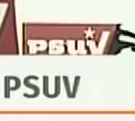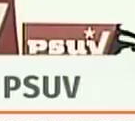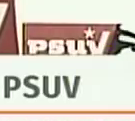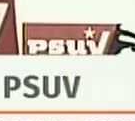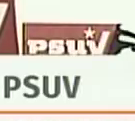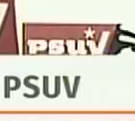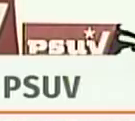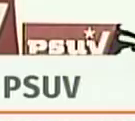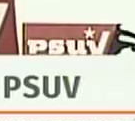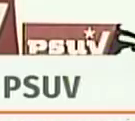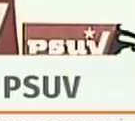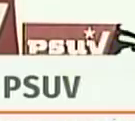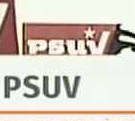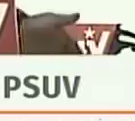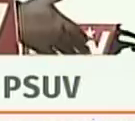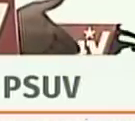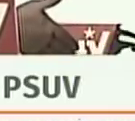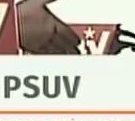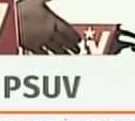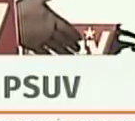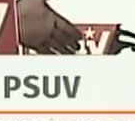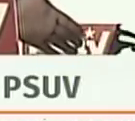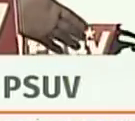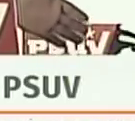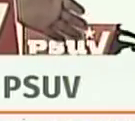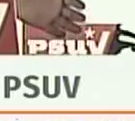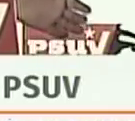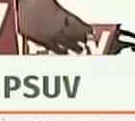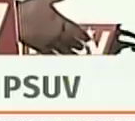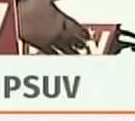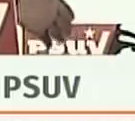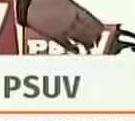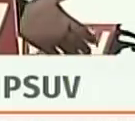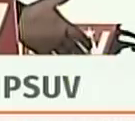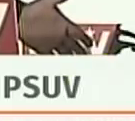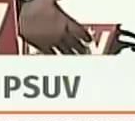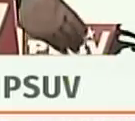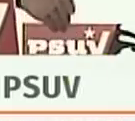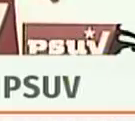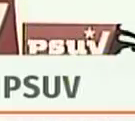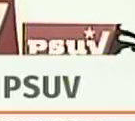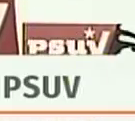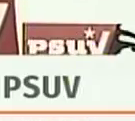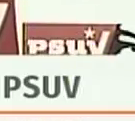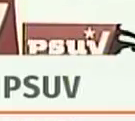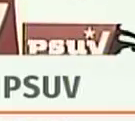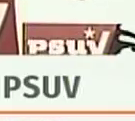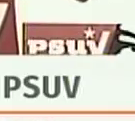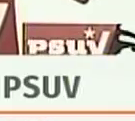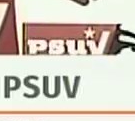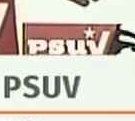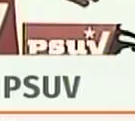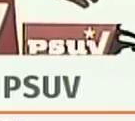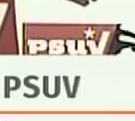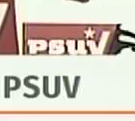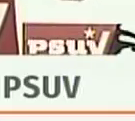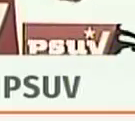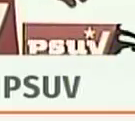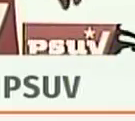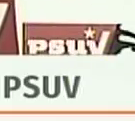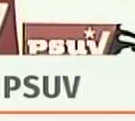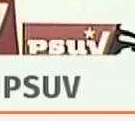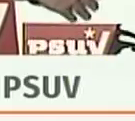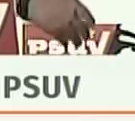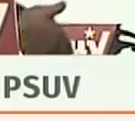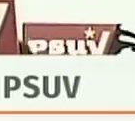Mentira, una gran mentira. Lo que es que este pueblo parece que se está cansando de los abusos de quienes creen que